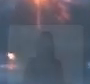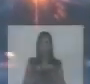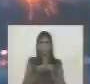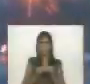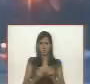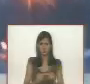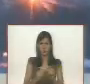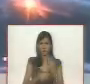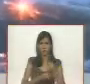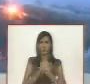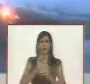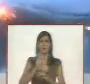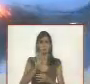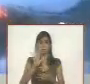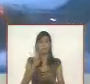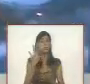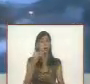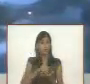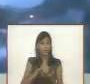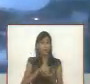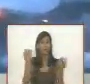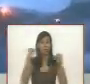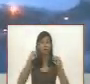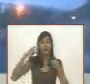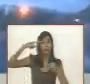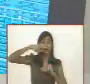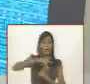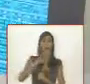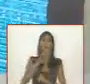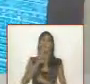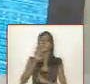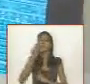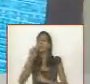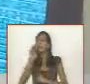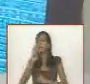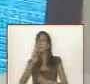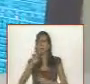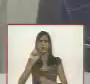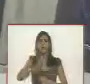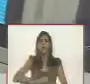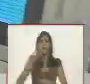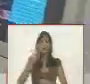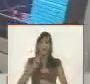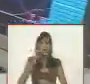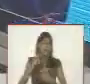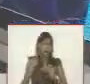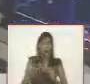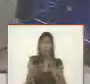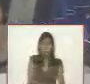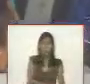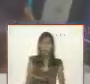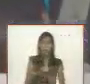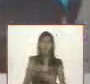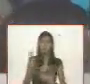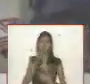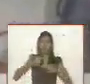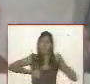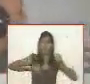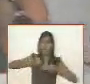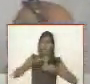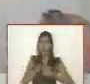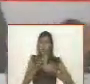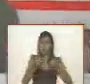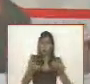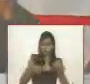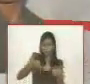durante la realización de la quinta edición de los ejercicios militares BEMBRA en Santa Elena de Guairén, los aviadores militares venezolanos están contando con